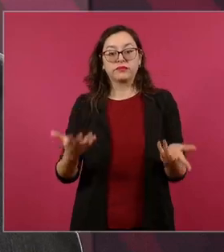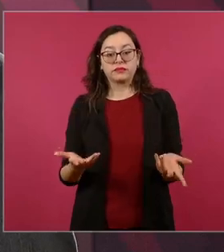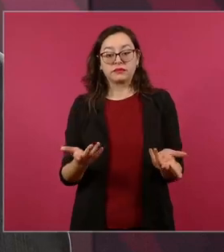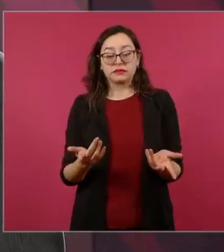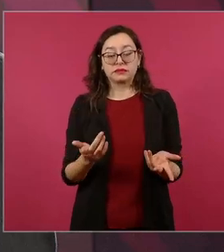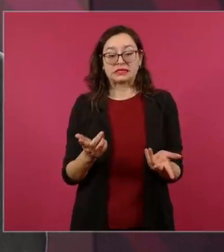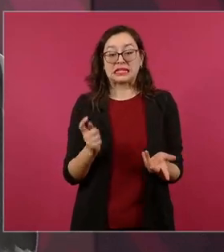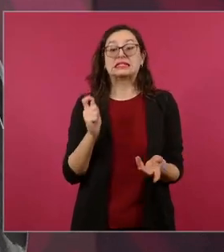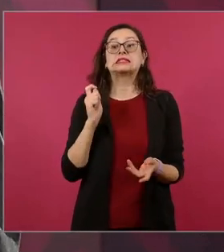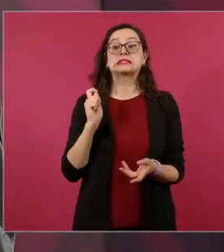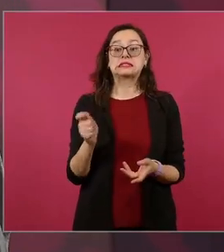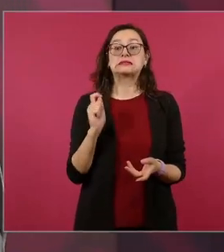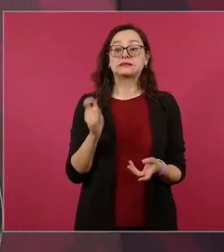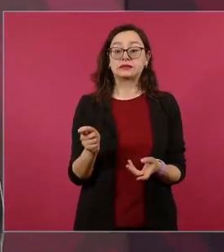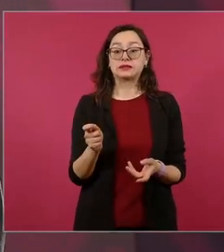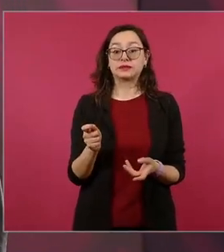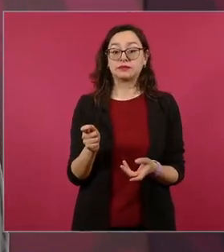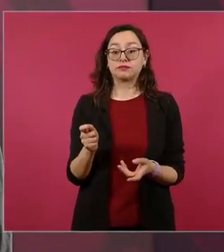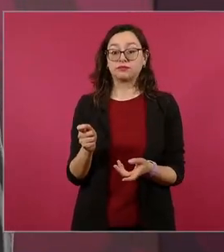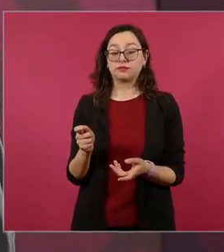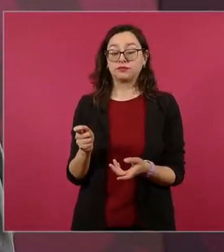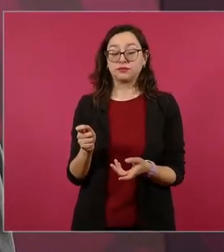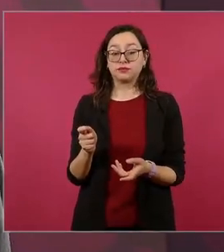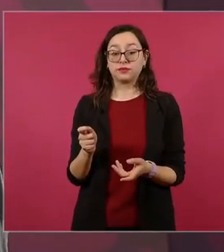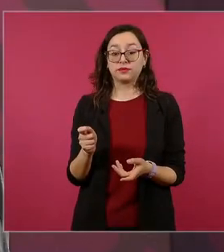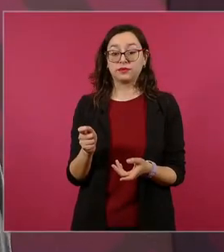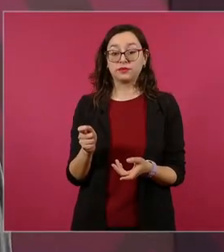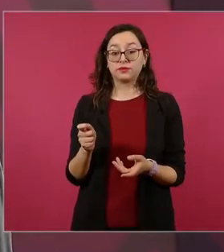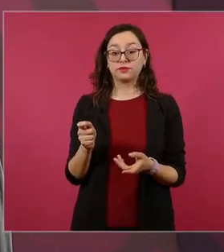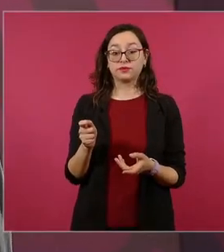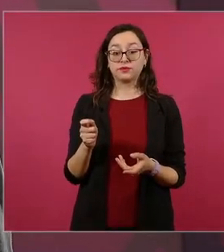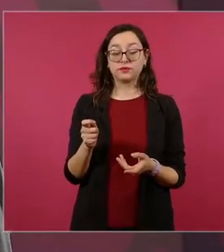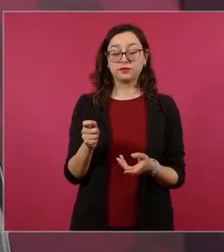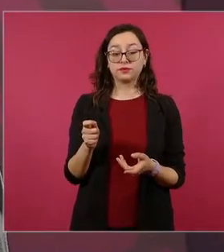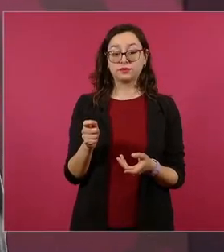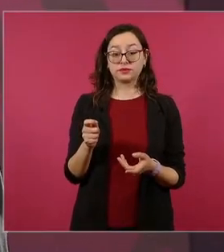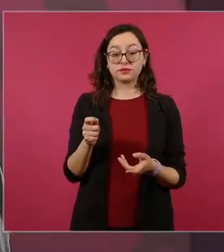significa tener gobiernos